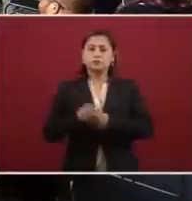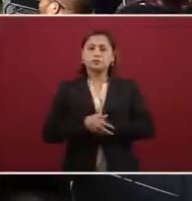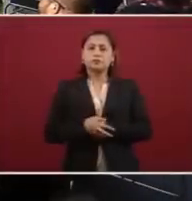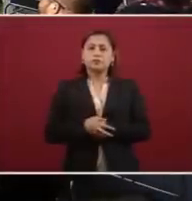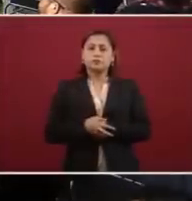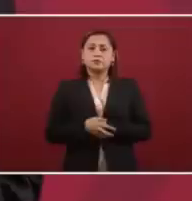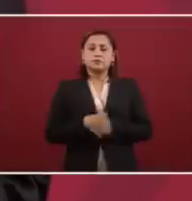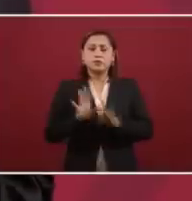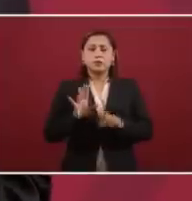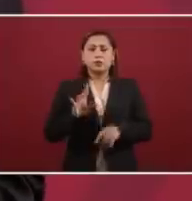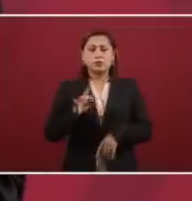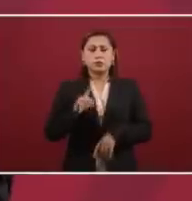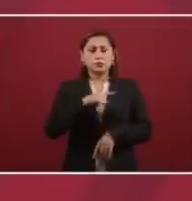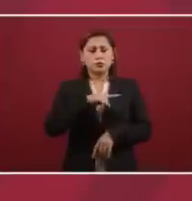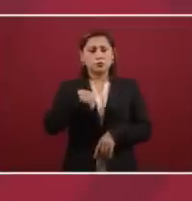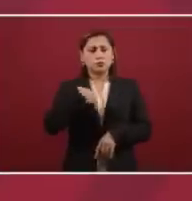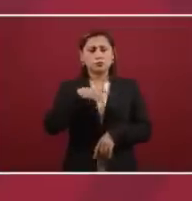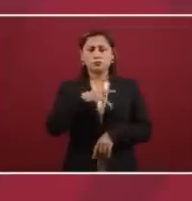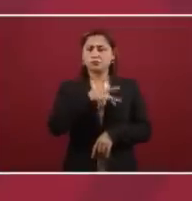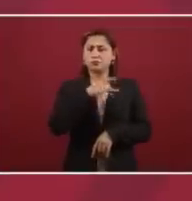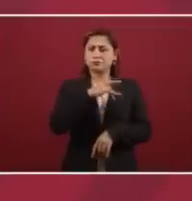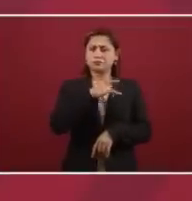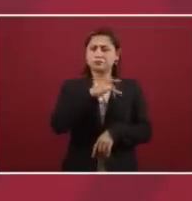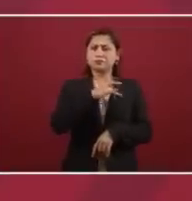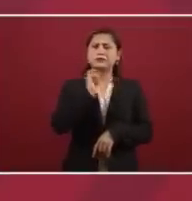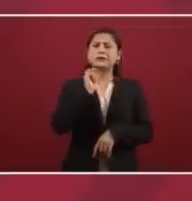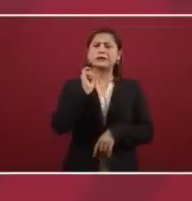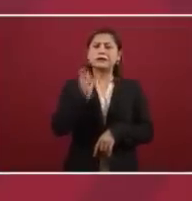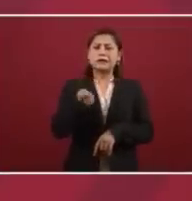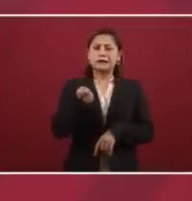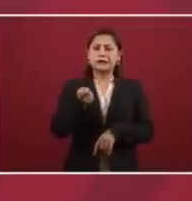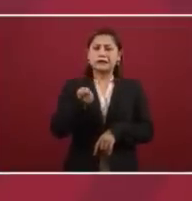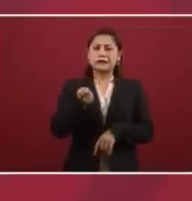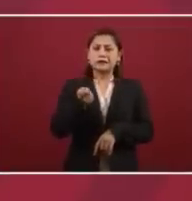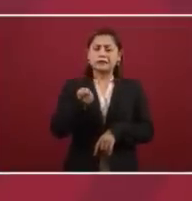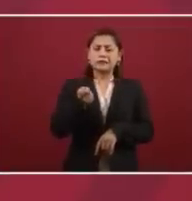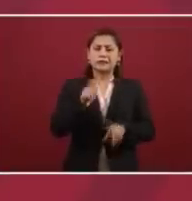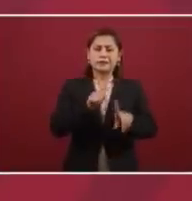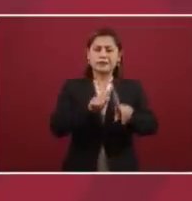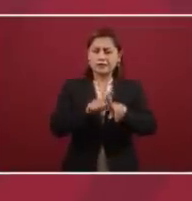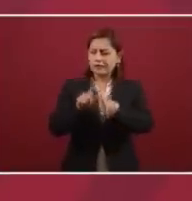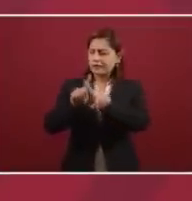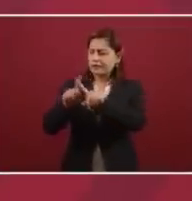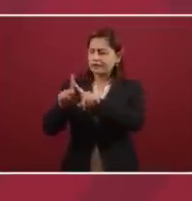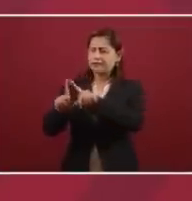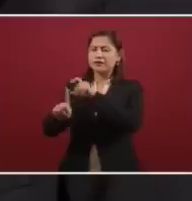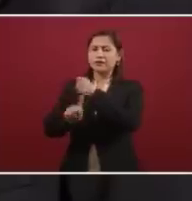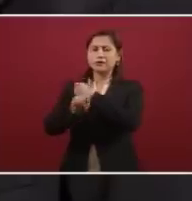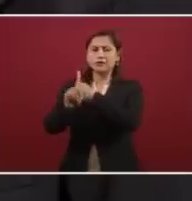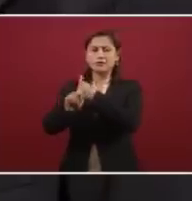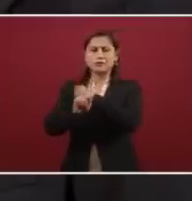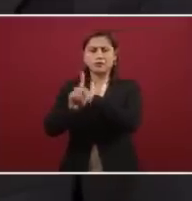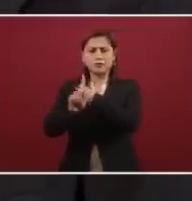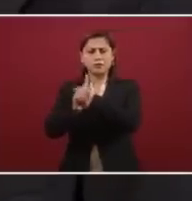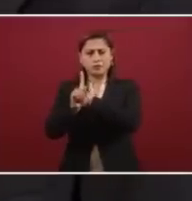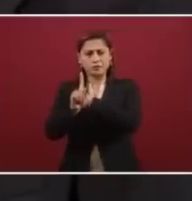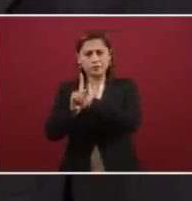consideramos que todo obedece a lo que se está